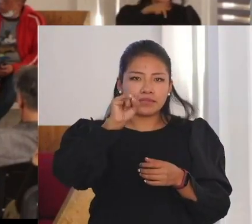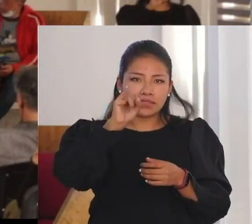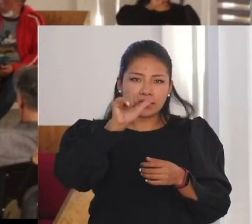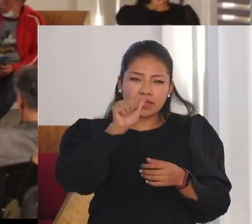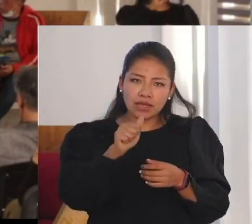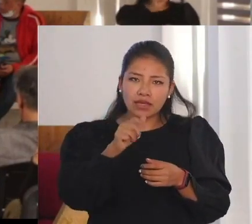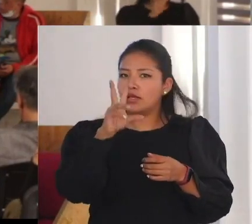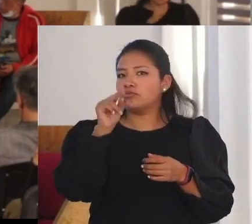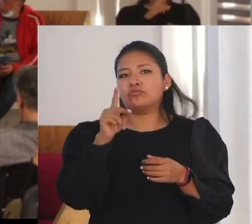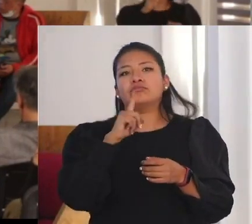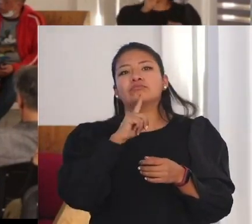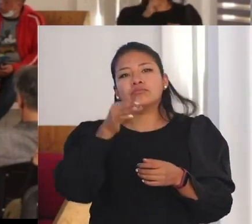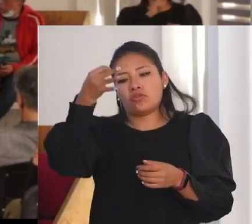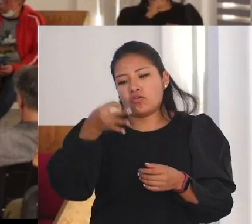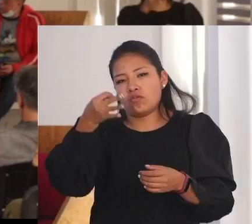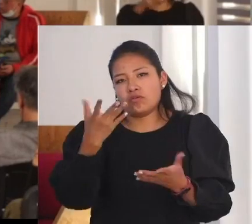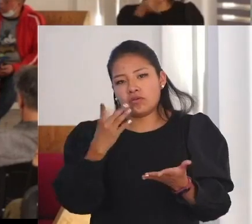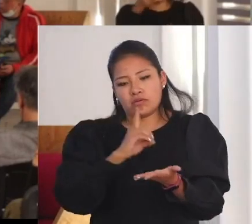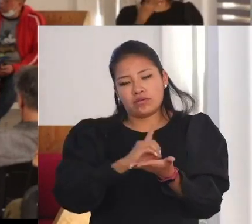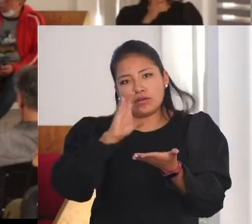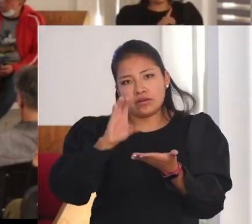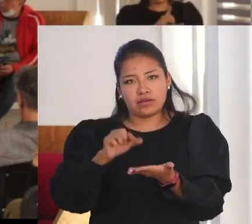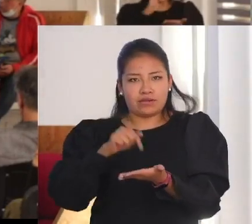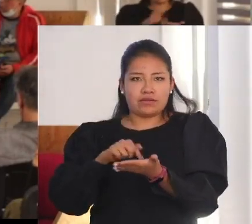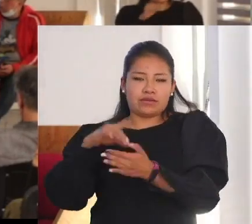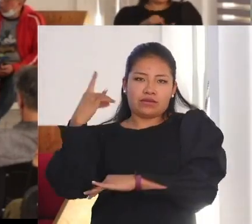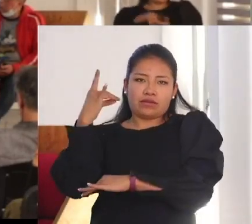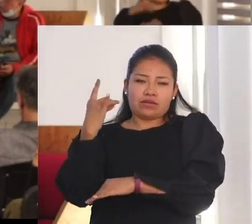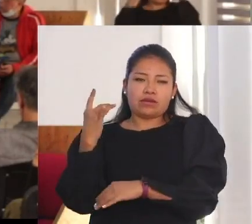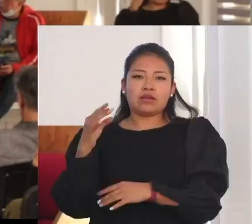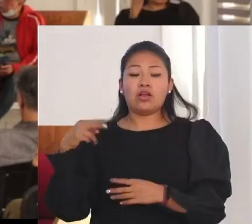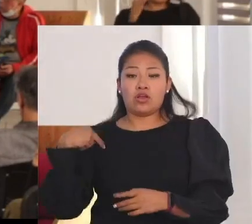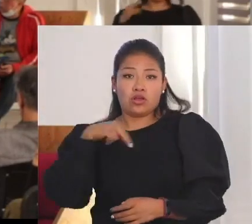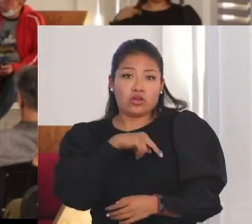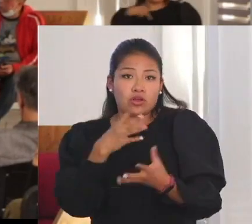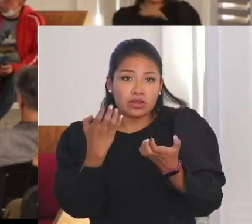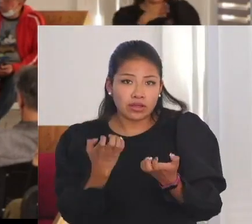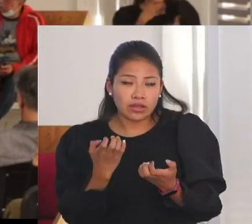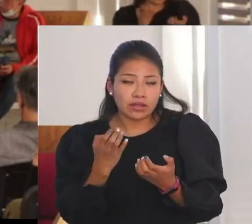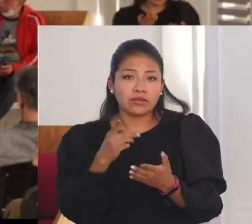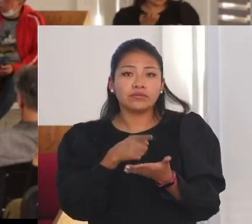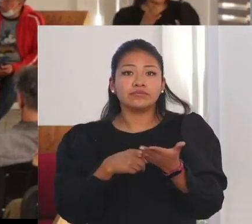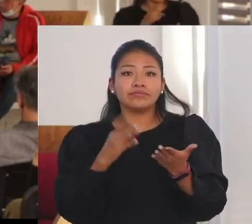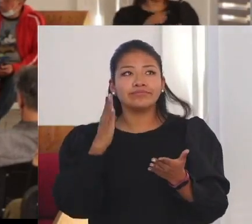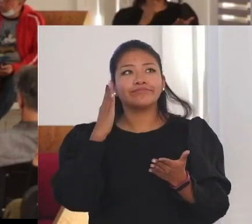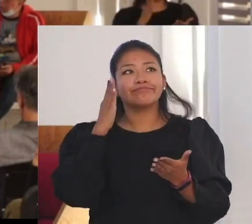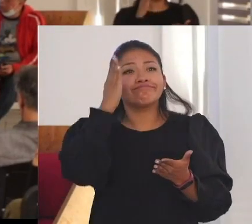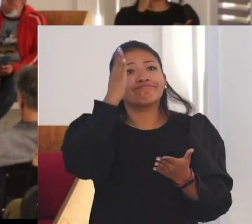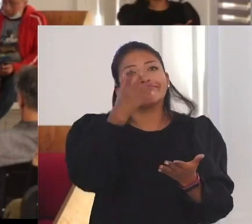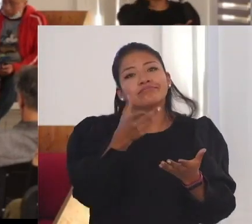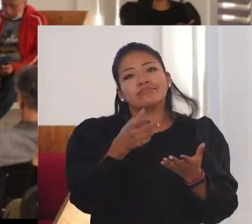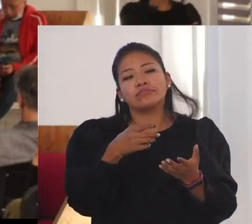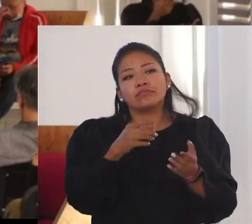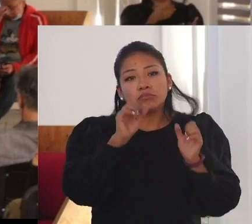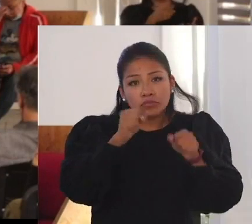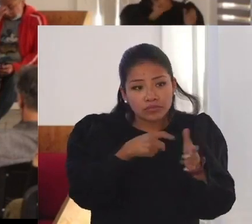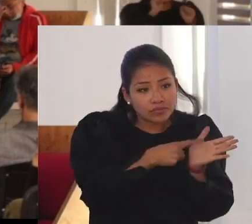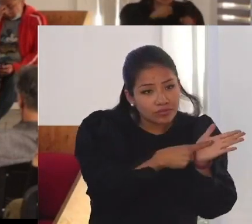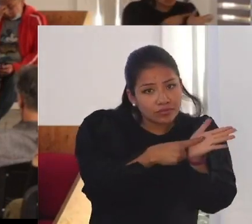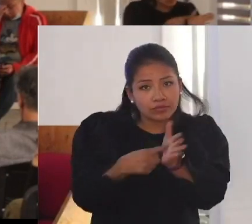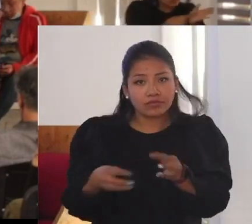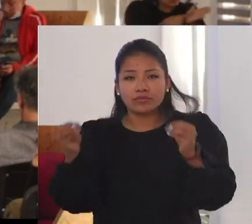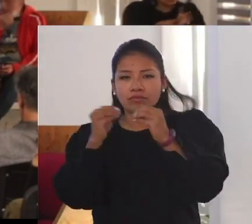Algo que queremos quisiéramos que sea más más notoria por qué Porque la